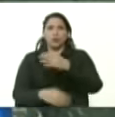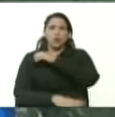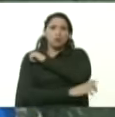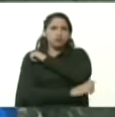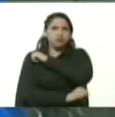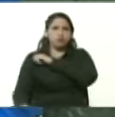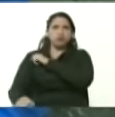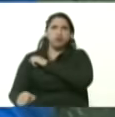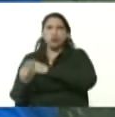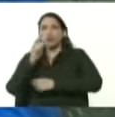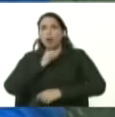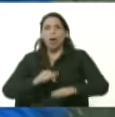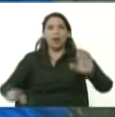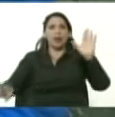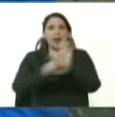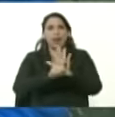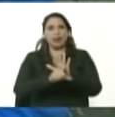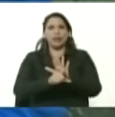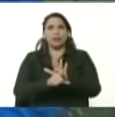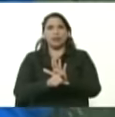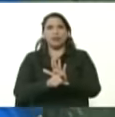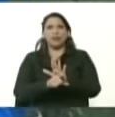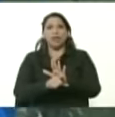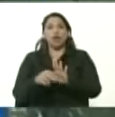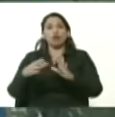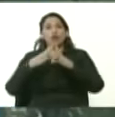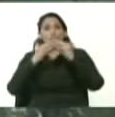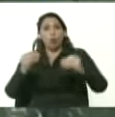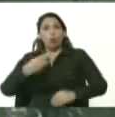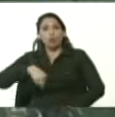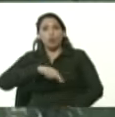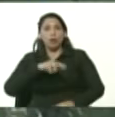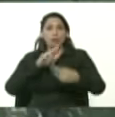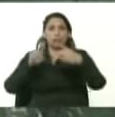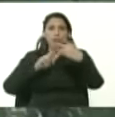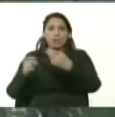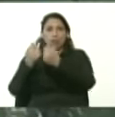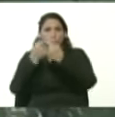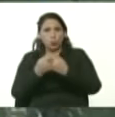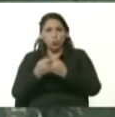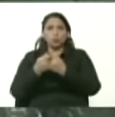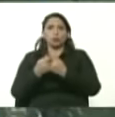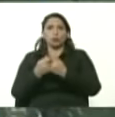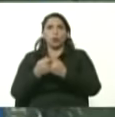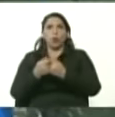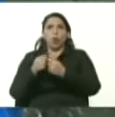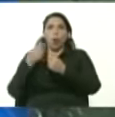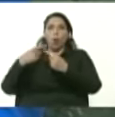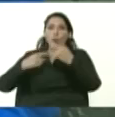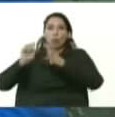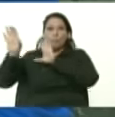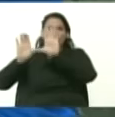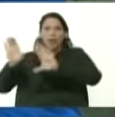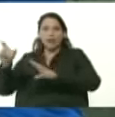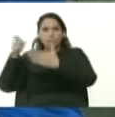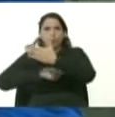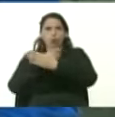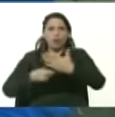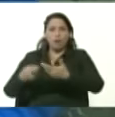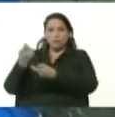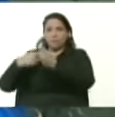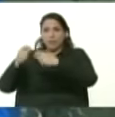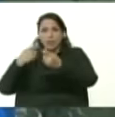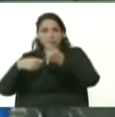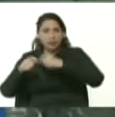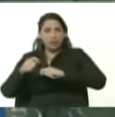indebida de todos nuestros recursos y activos en el exterior, bloqueo financiero y comercial